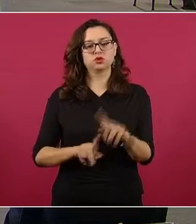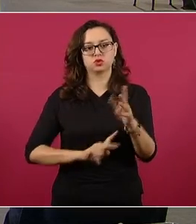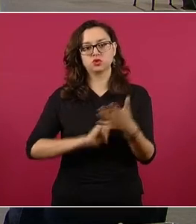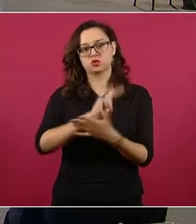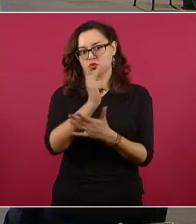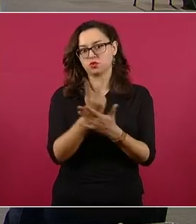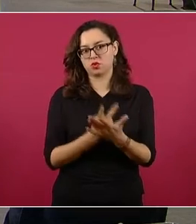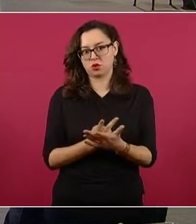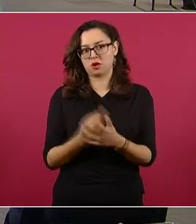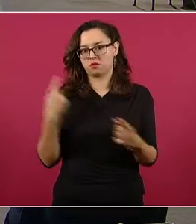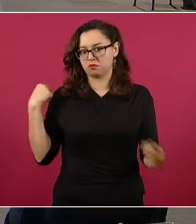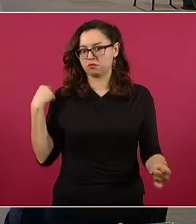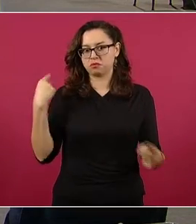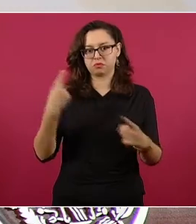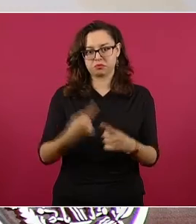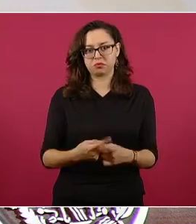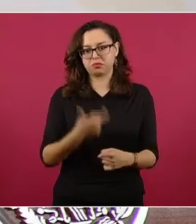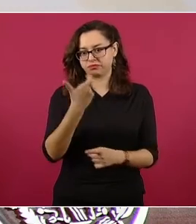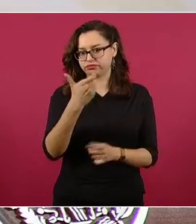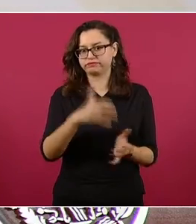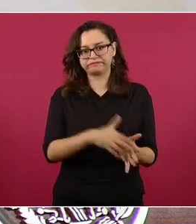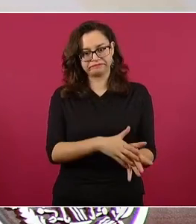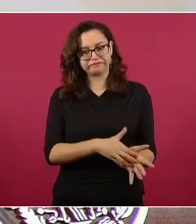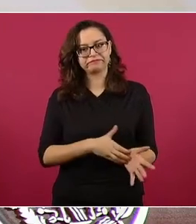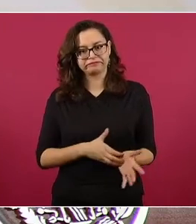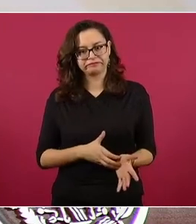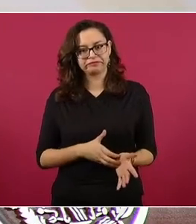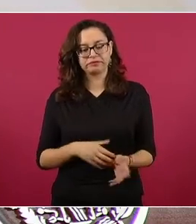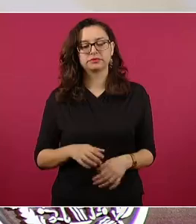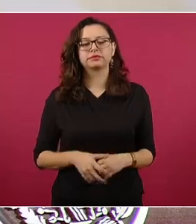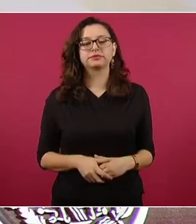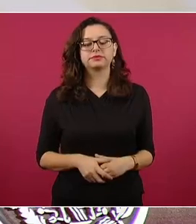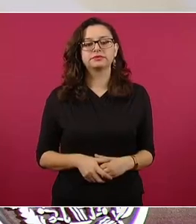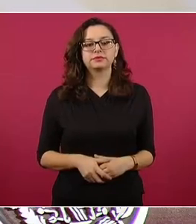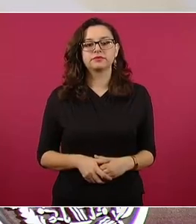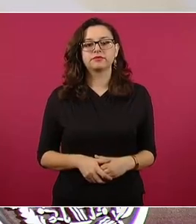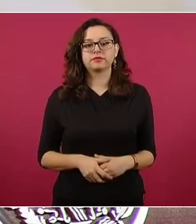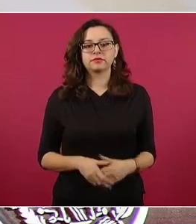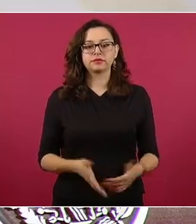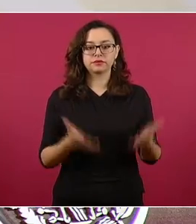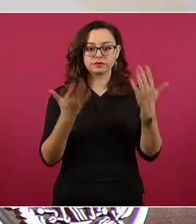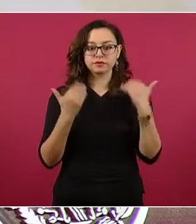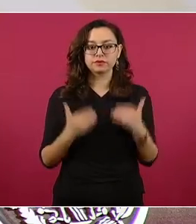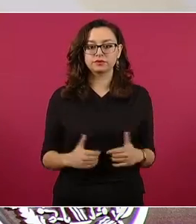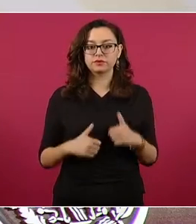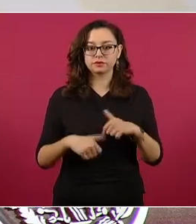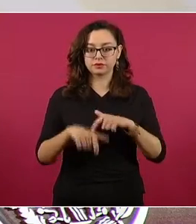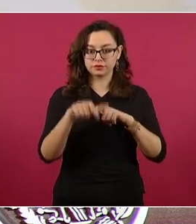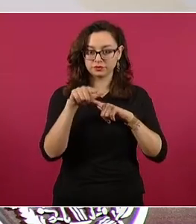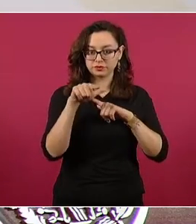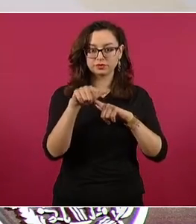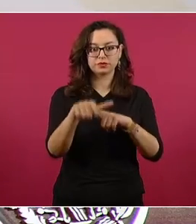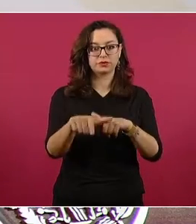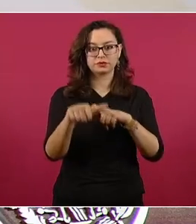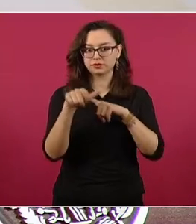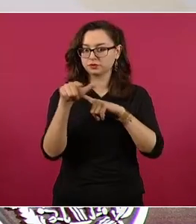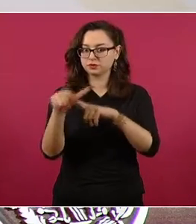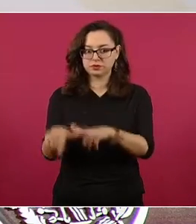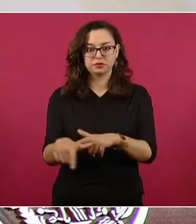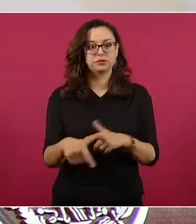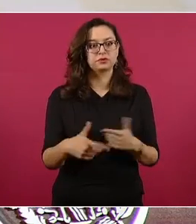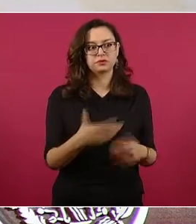instrucción del presidente de la República. Vamos a continuar con el cierre de patios y almacenes